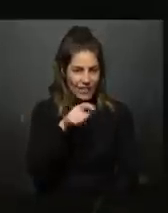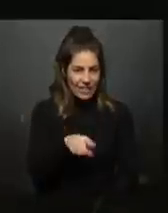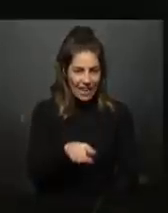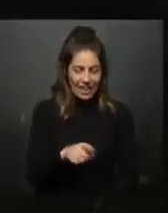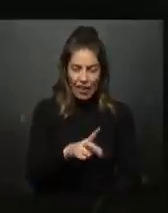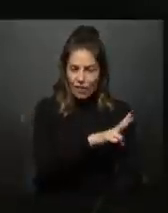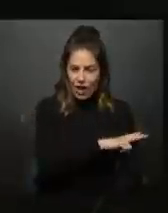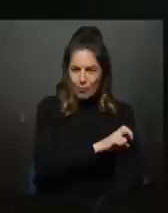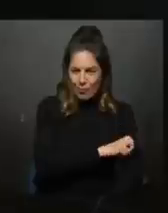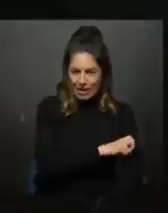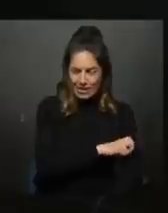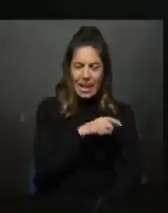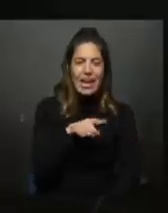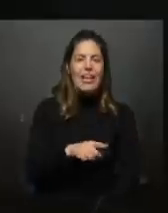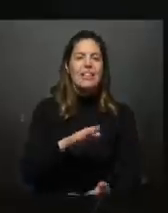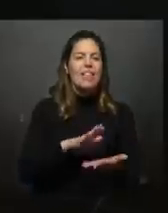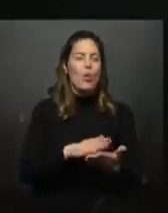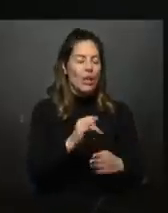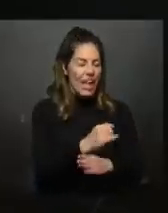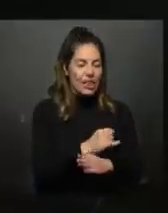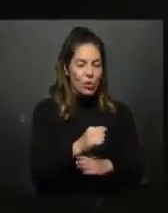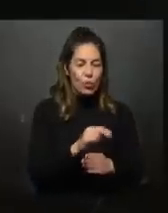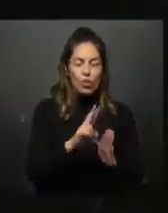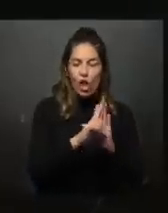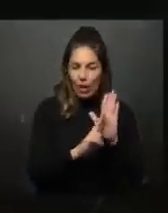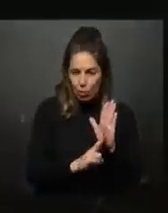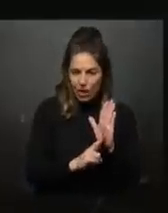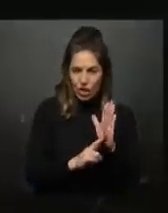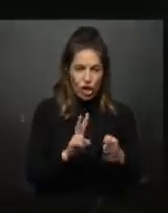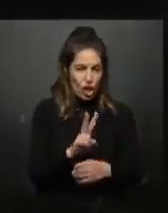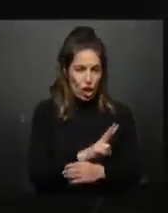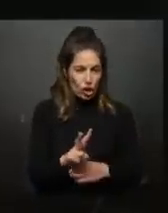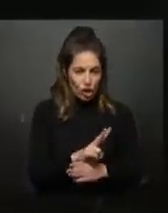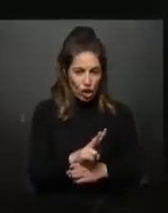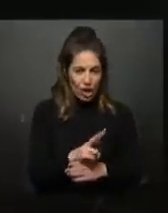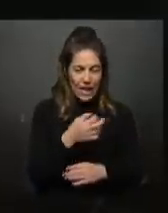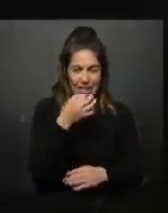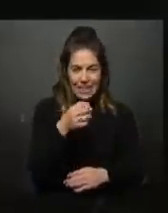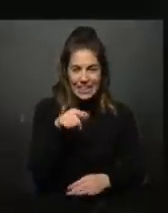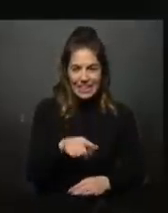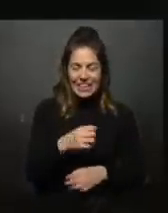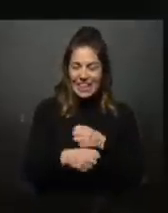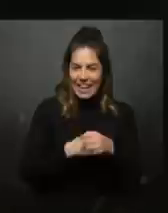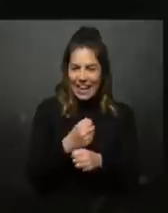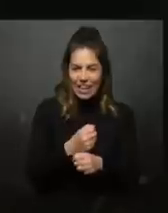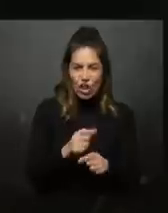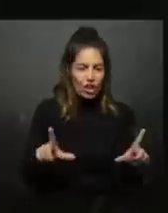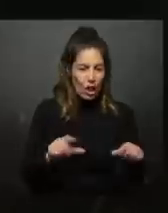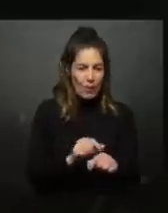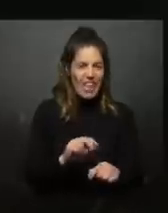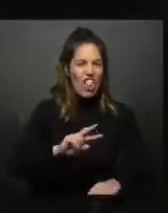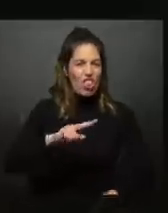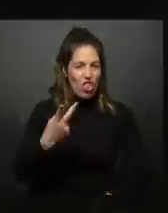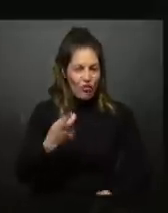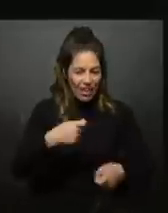Según el instituto de regulación y control de cannabis el irca se estima que este año cerrará con el doble de ventas